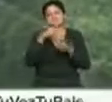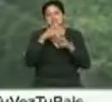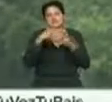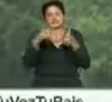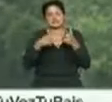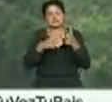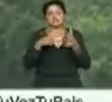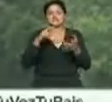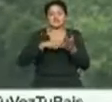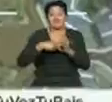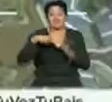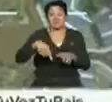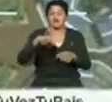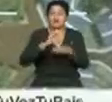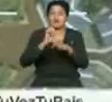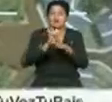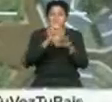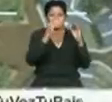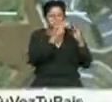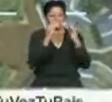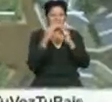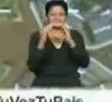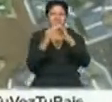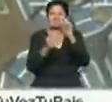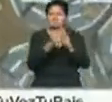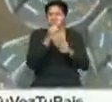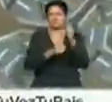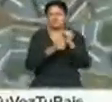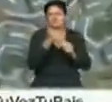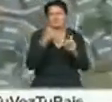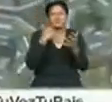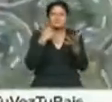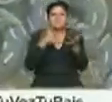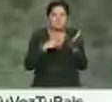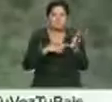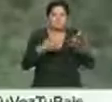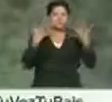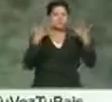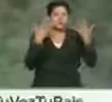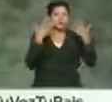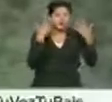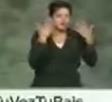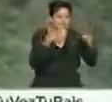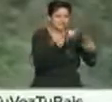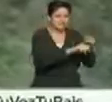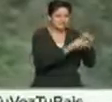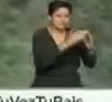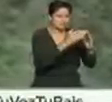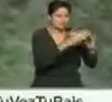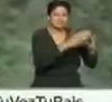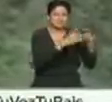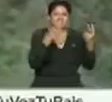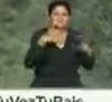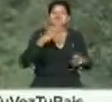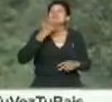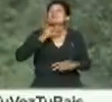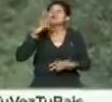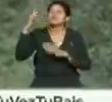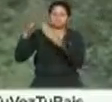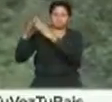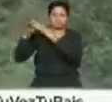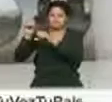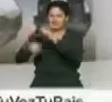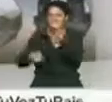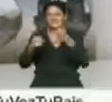tres problemáticas actuales en Ecuador, como la localidad de Puerto Romo en Guayaquil, la parroquia de Cotaló en Tungurahua y el Estero